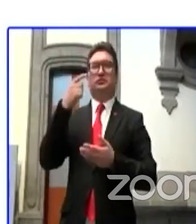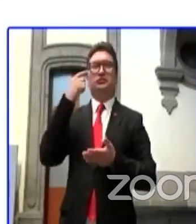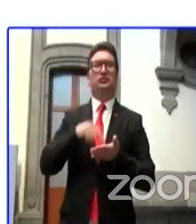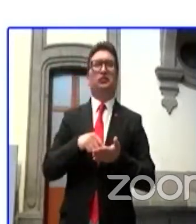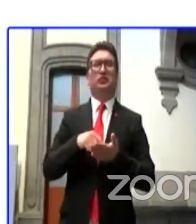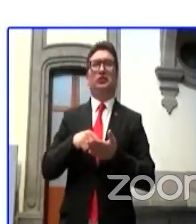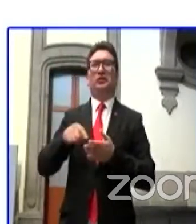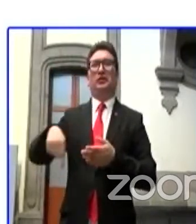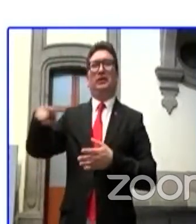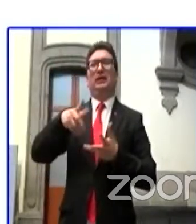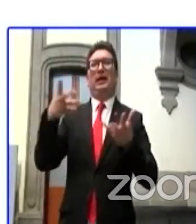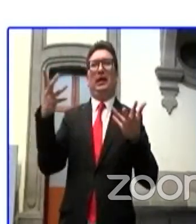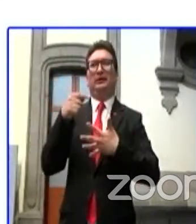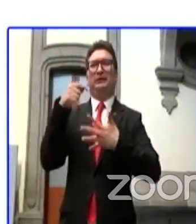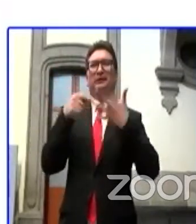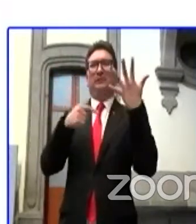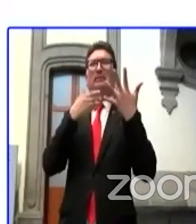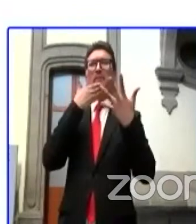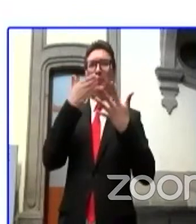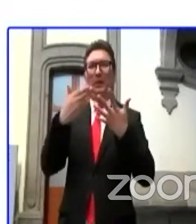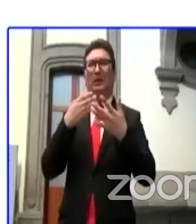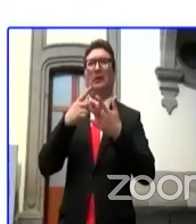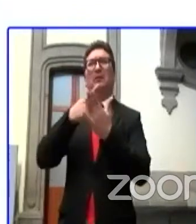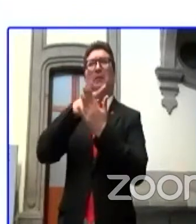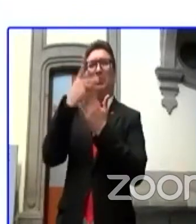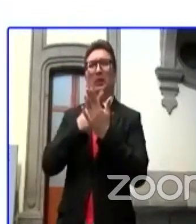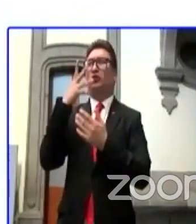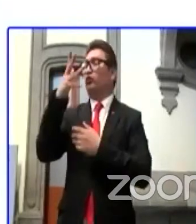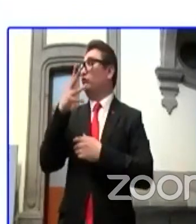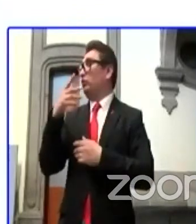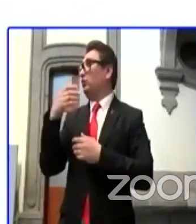buenas prácticas, planes. ¿Quién?